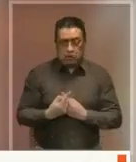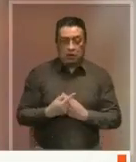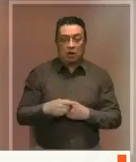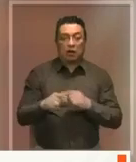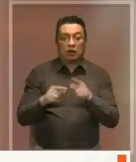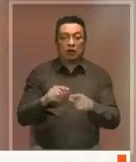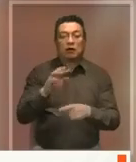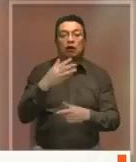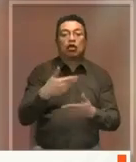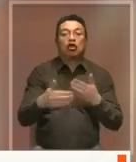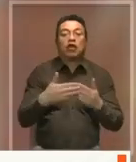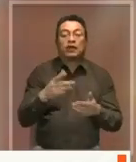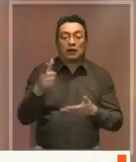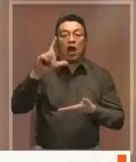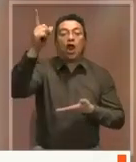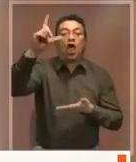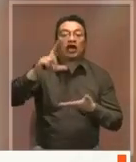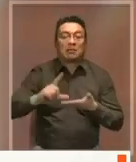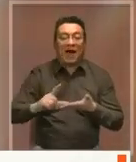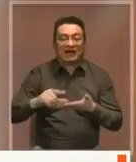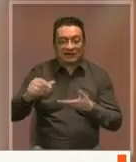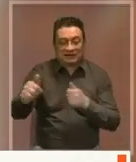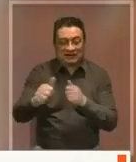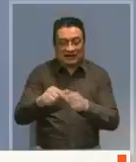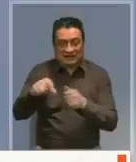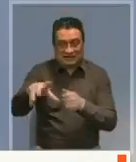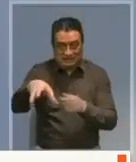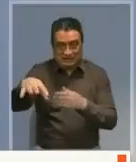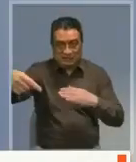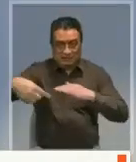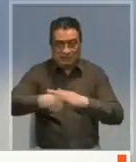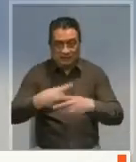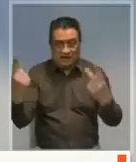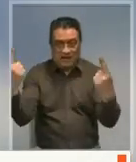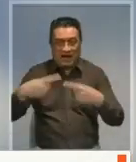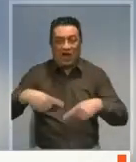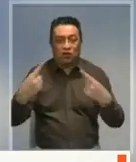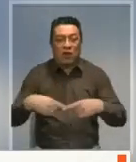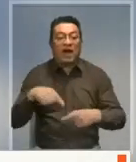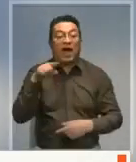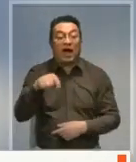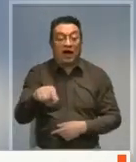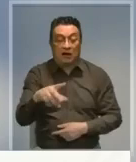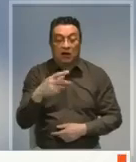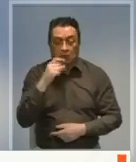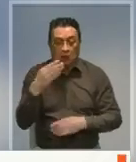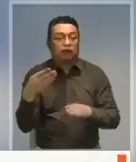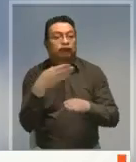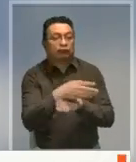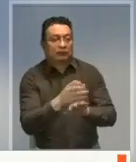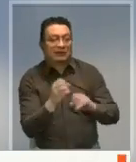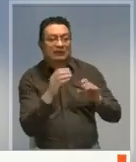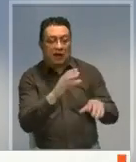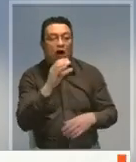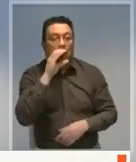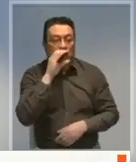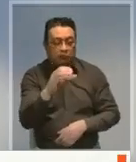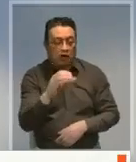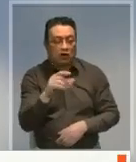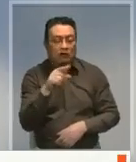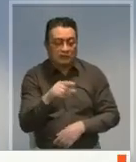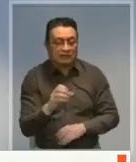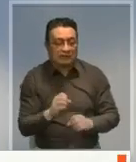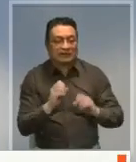achado de lonquimay ahí las detectó la potente sustancia Supuestamente iba hacia Concepción El Destino final del